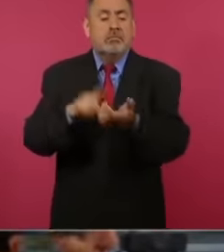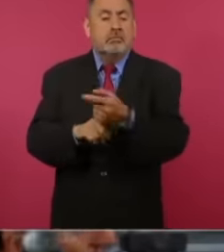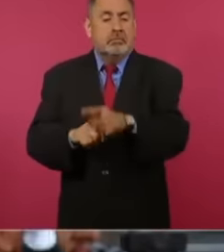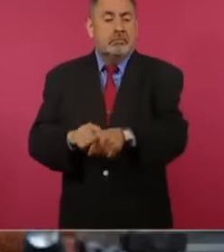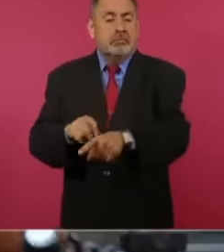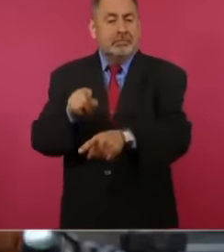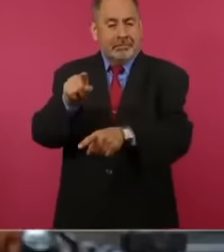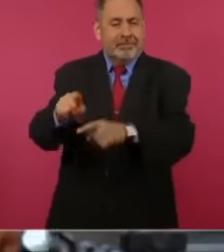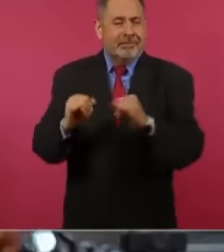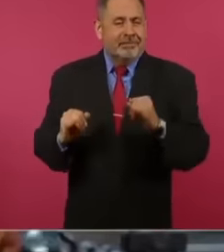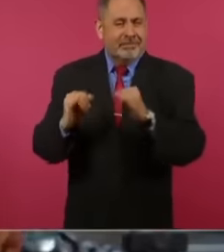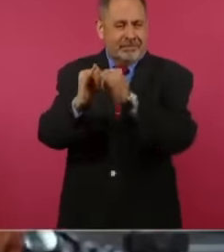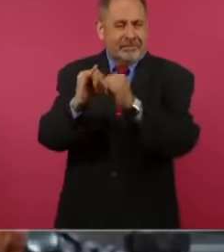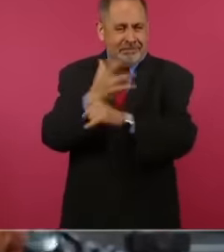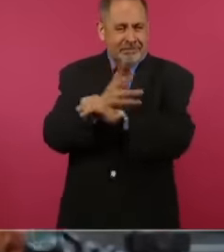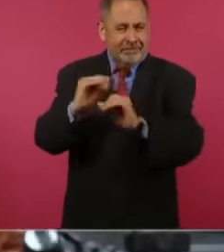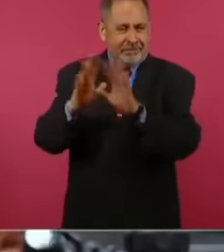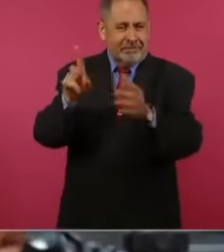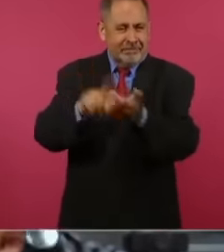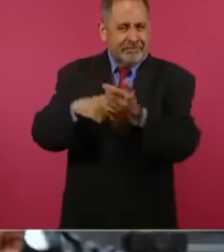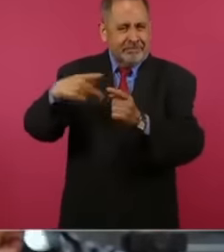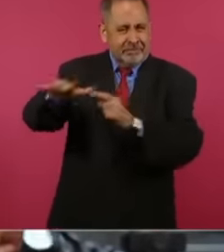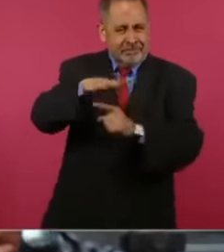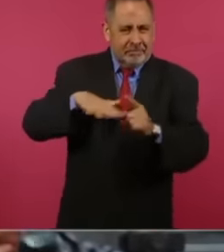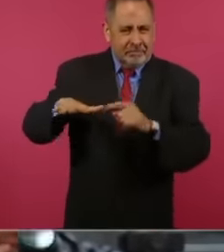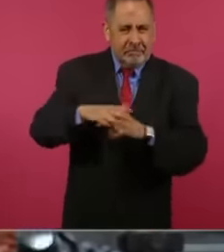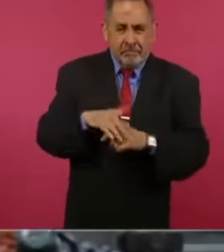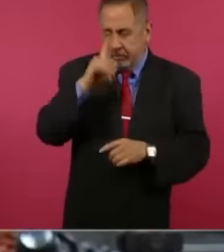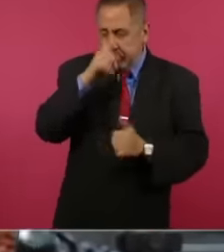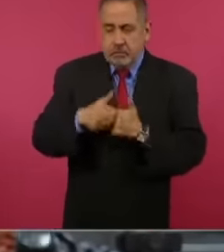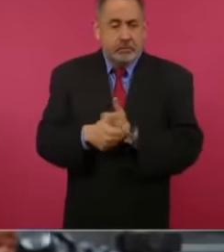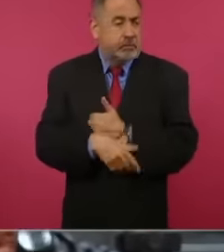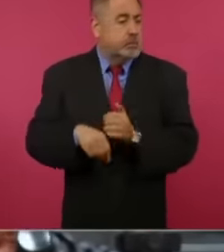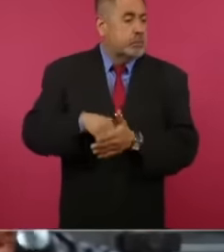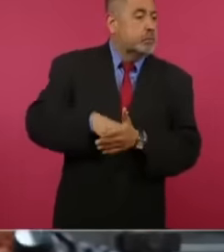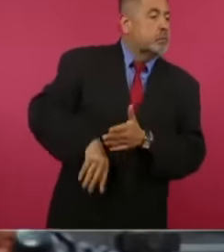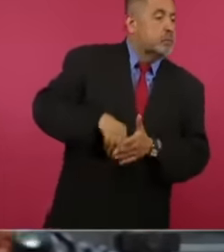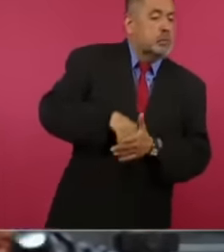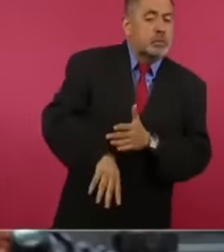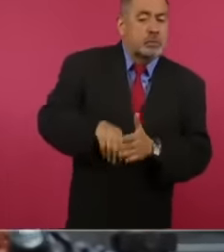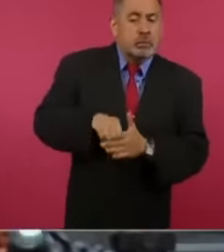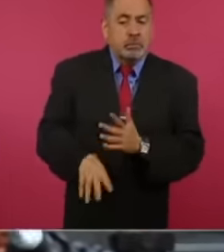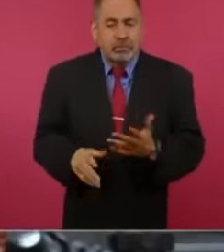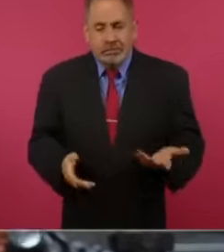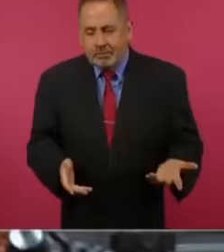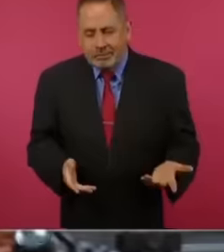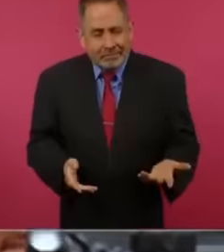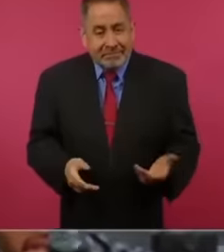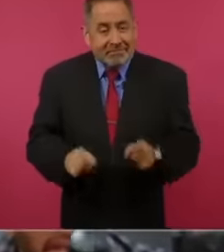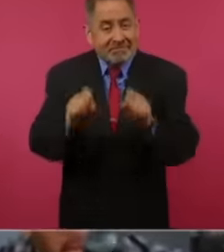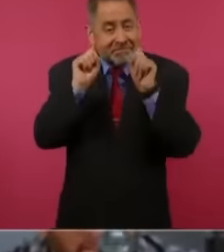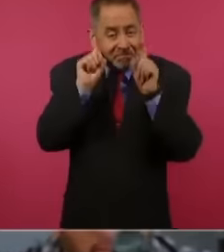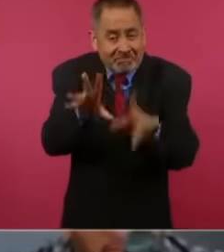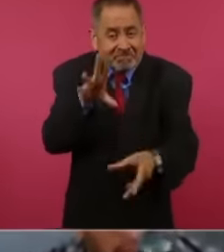en el ISAF, justo para hacer estas cosas sin que el pueblo se entere. Pero